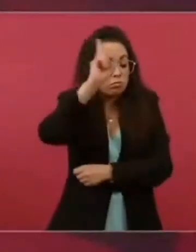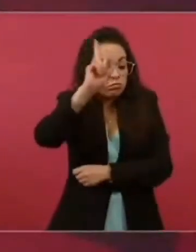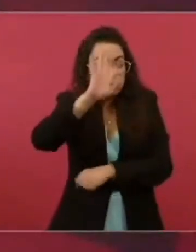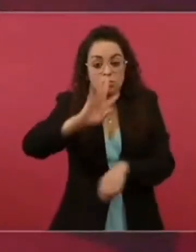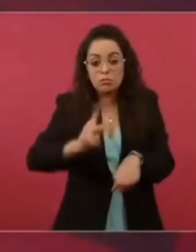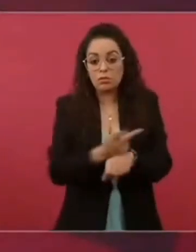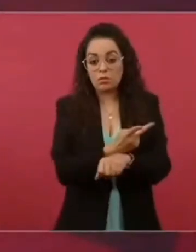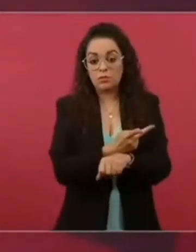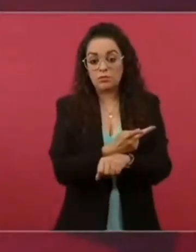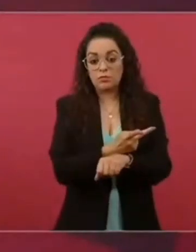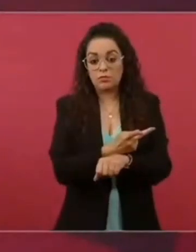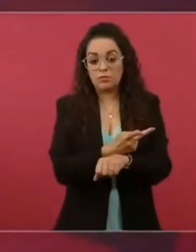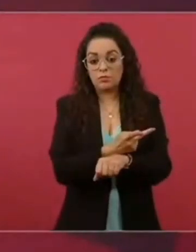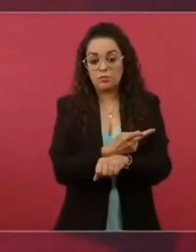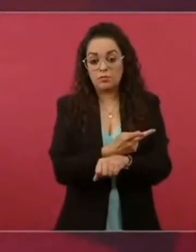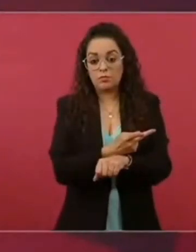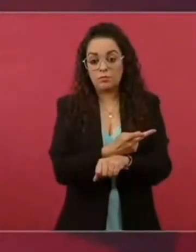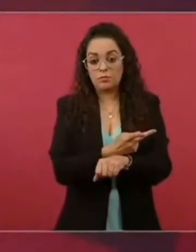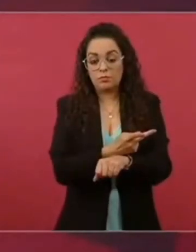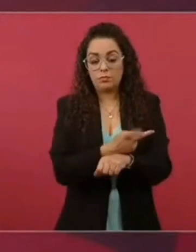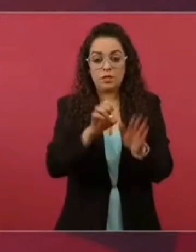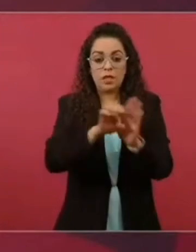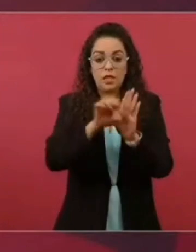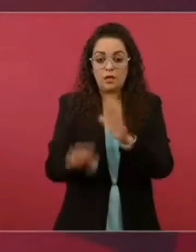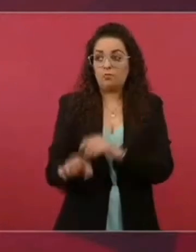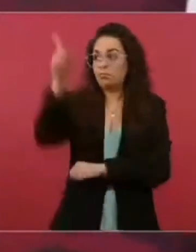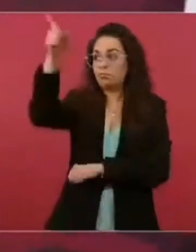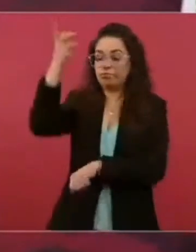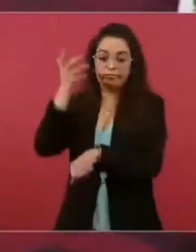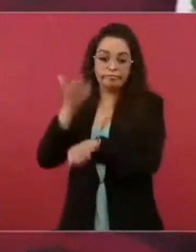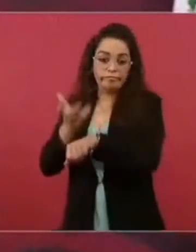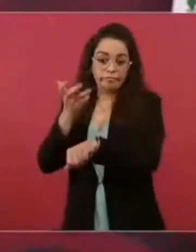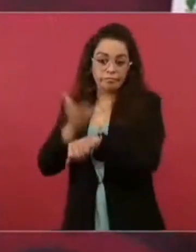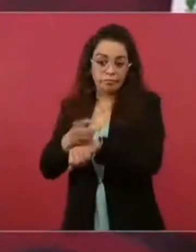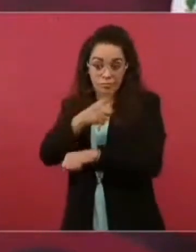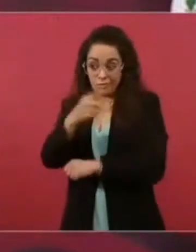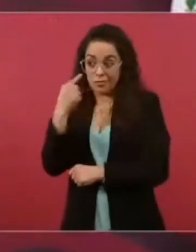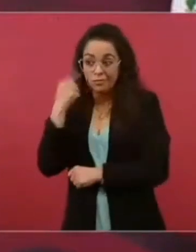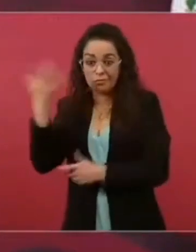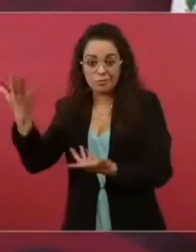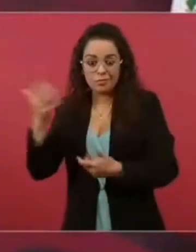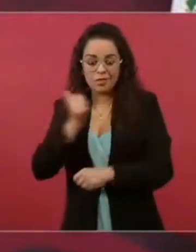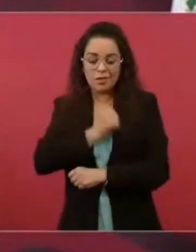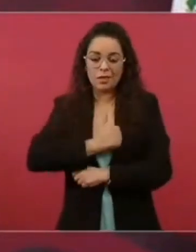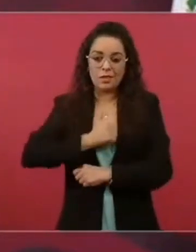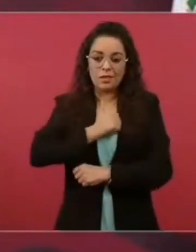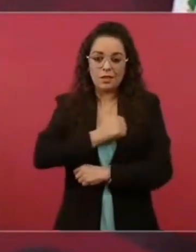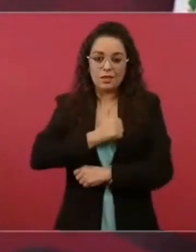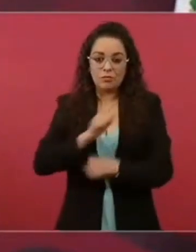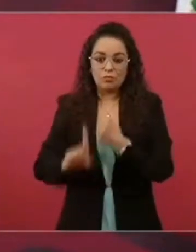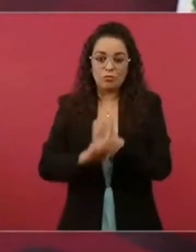viviendo lamentablemente en Estados Unidos con el fentanilo,